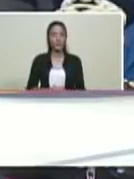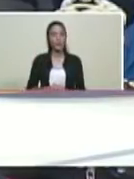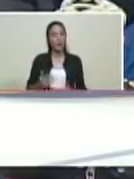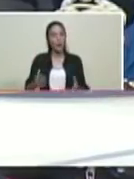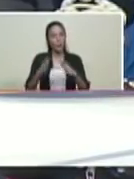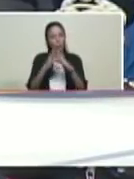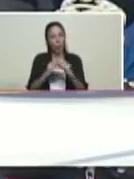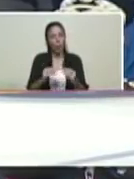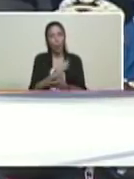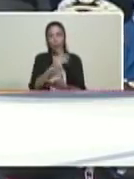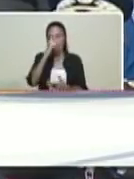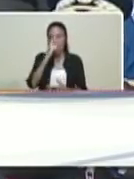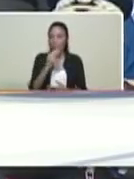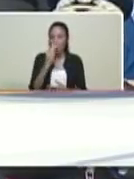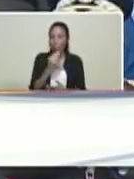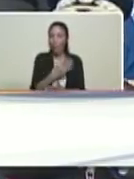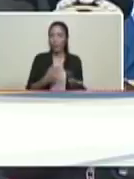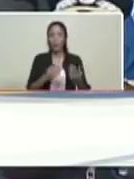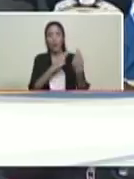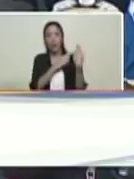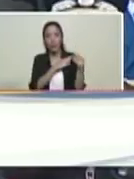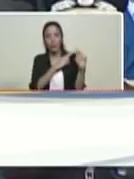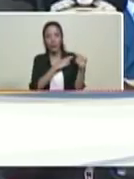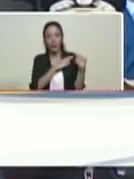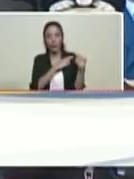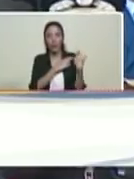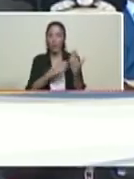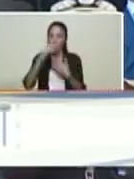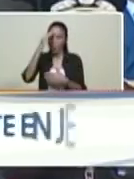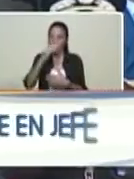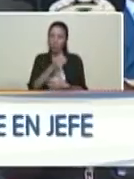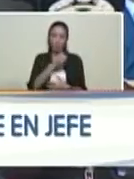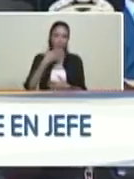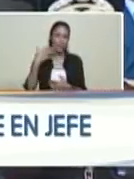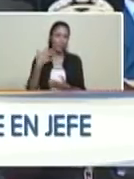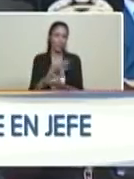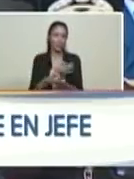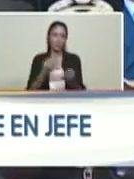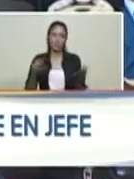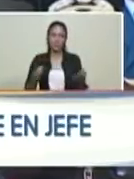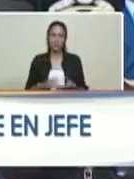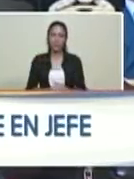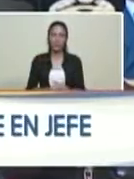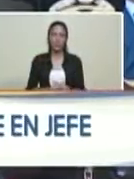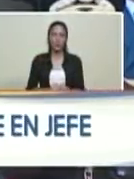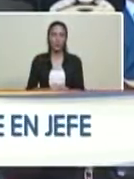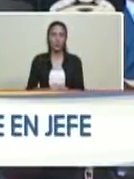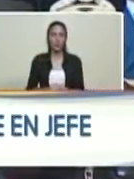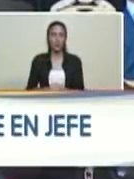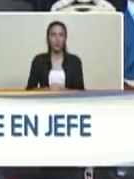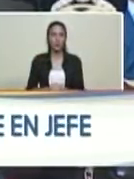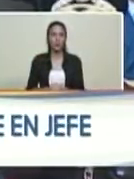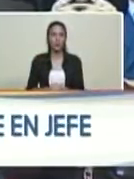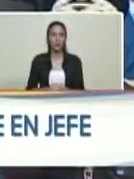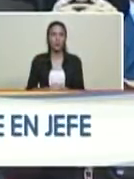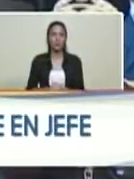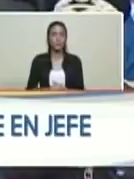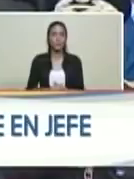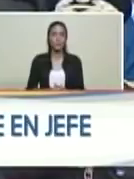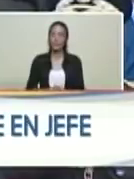pueblo soberano ezequiel zamora qué orgullo tan grande sentimos nosotros cuando cantamos